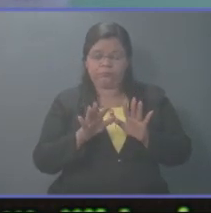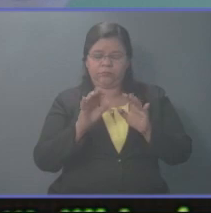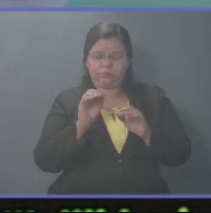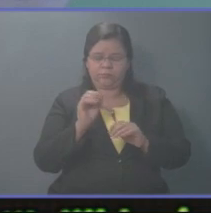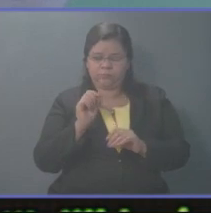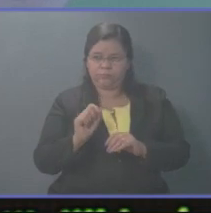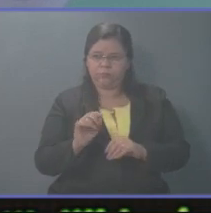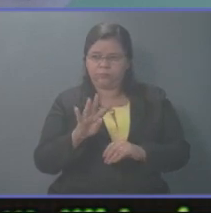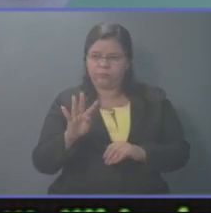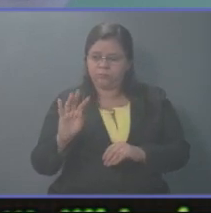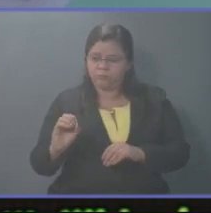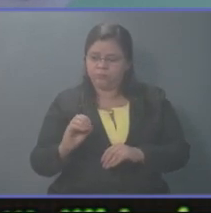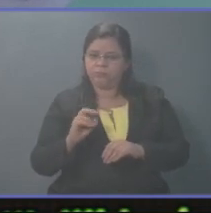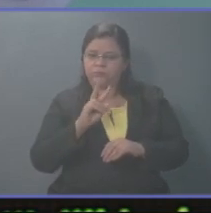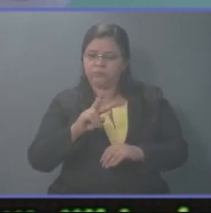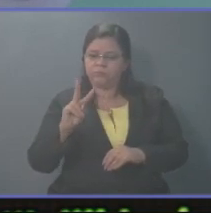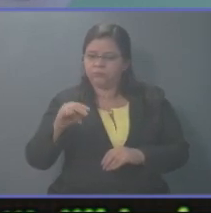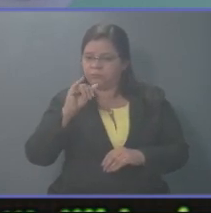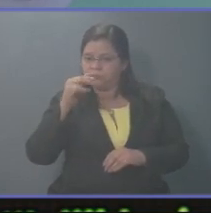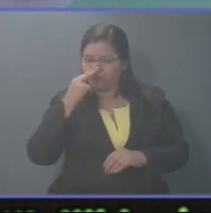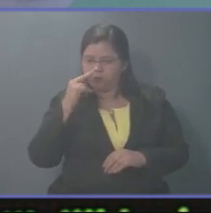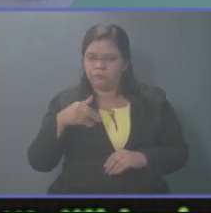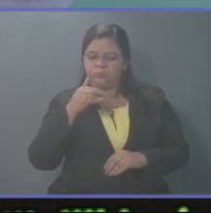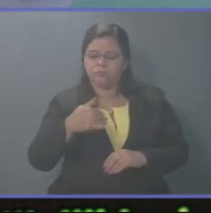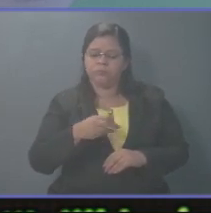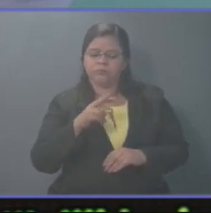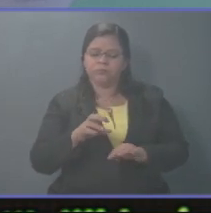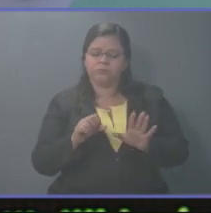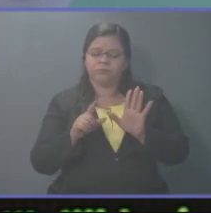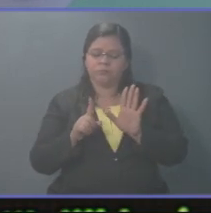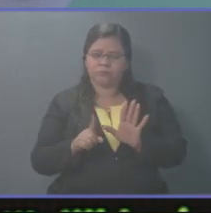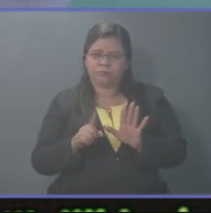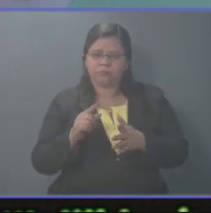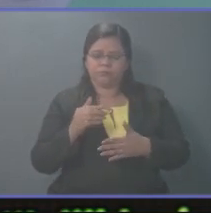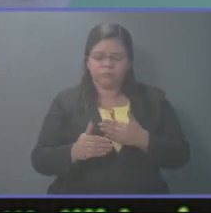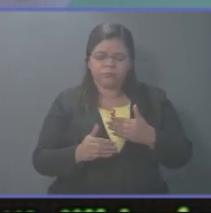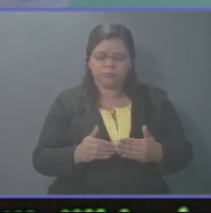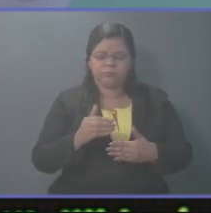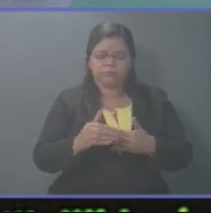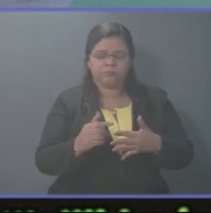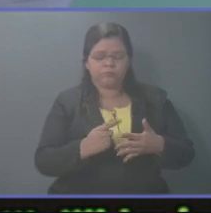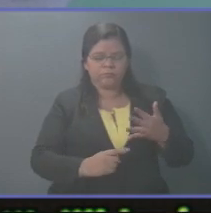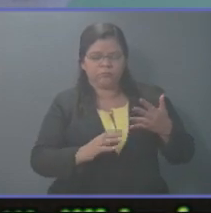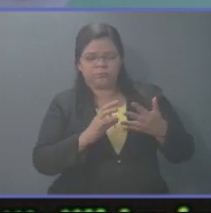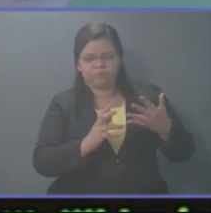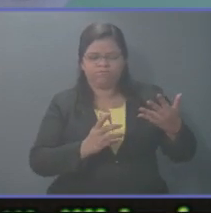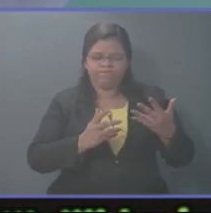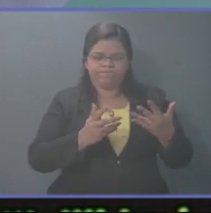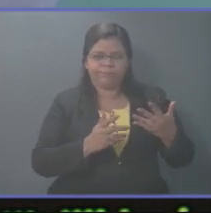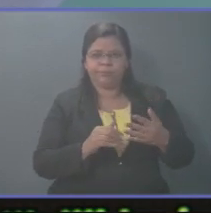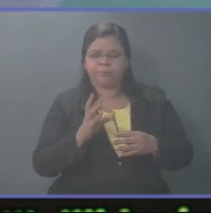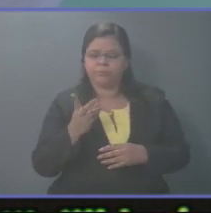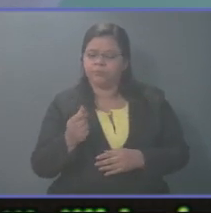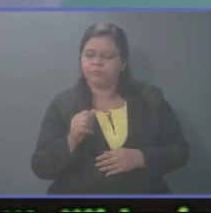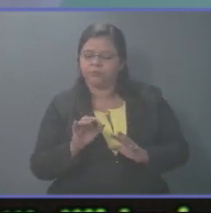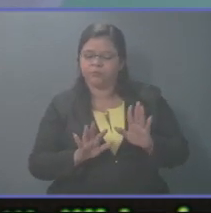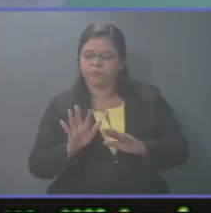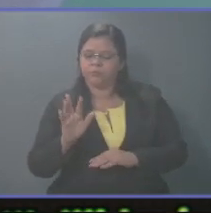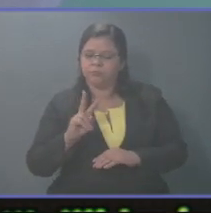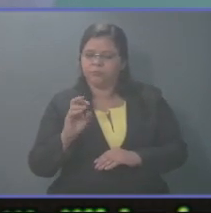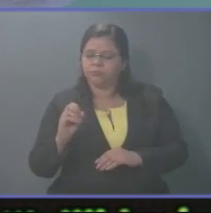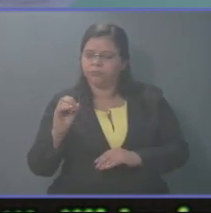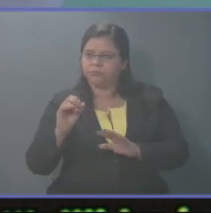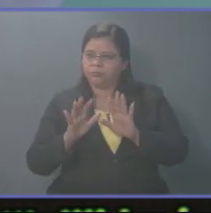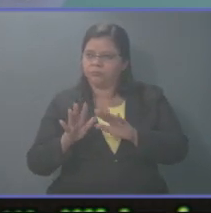del día 22 de junio de 2016 en el proceso de inconstitucionalidad 15-2014 estableció